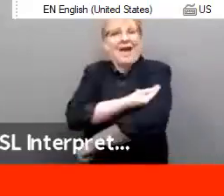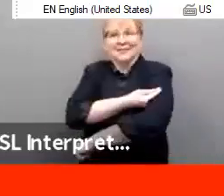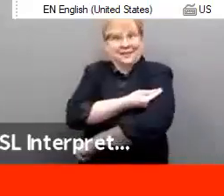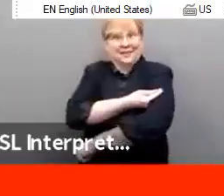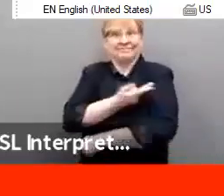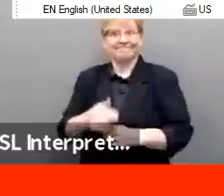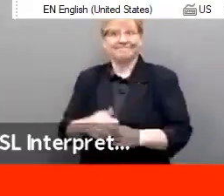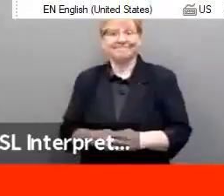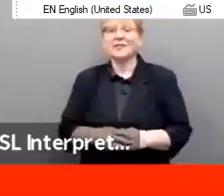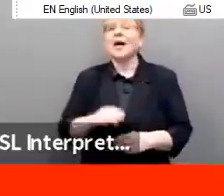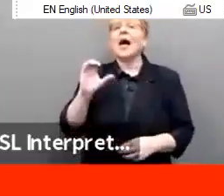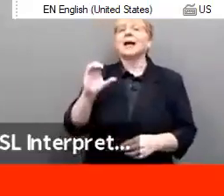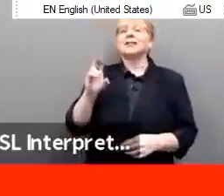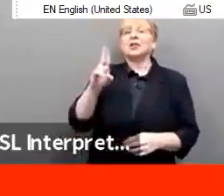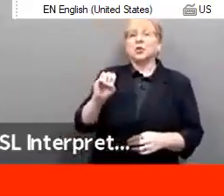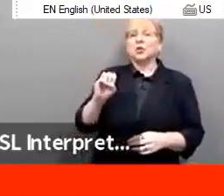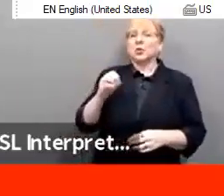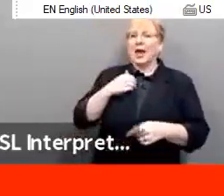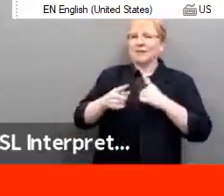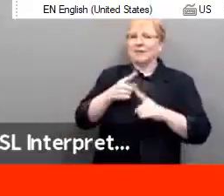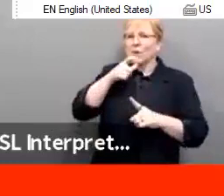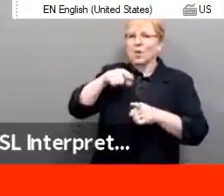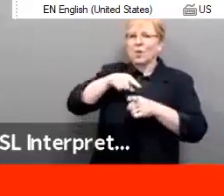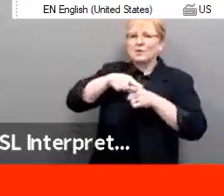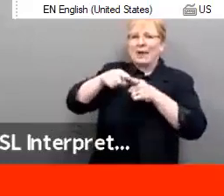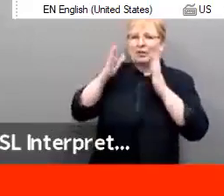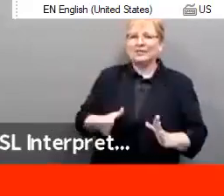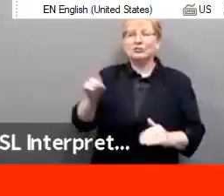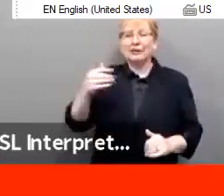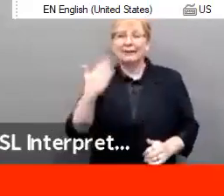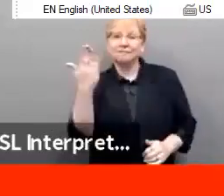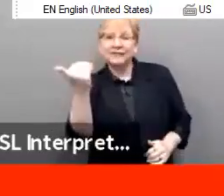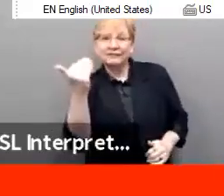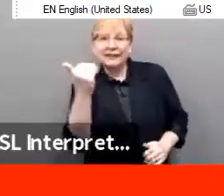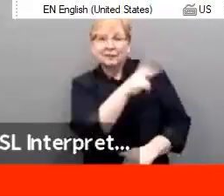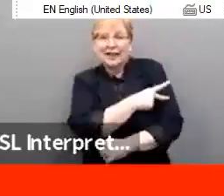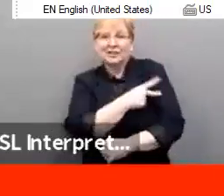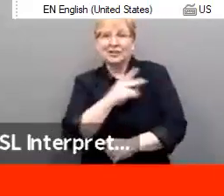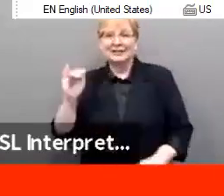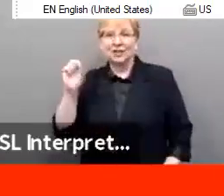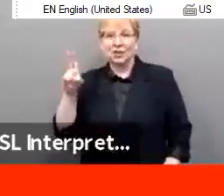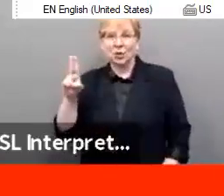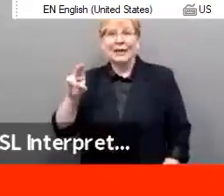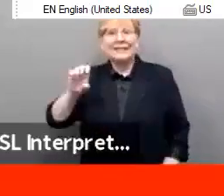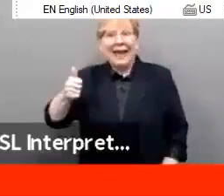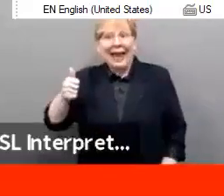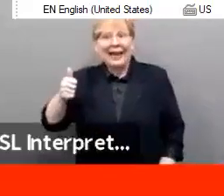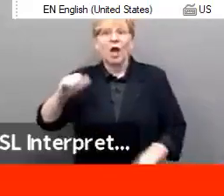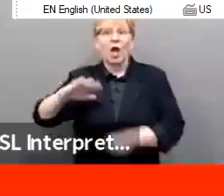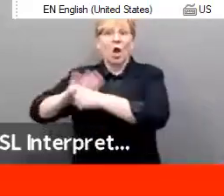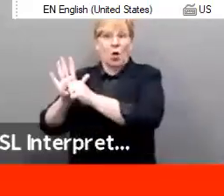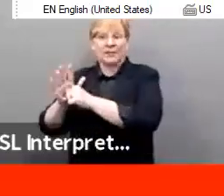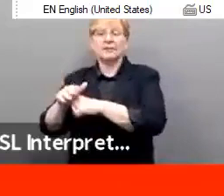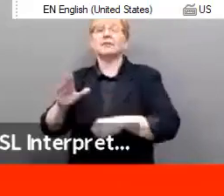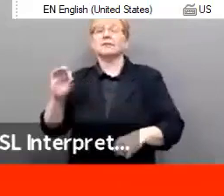muchísimo. La variante de Delta es la que está detrás de todos estos, y principalmente es